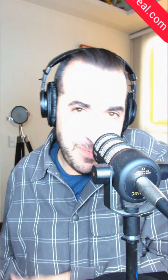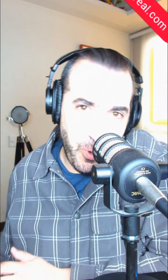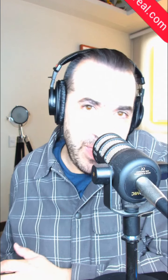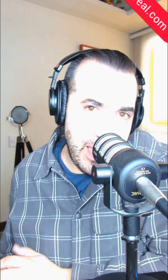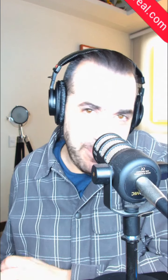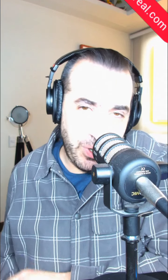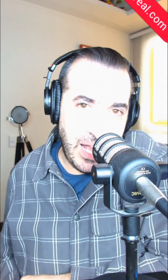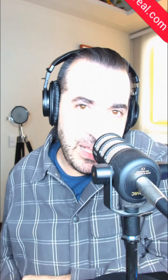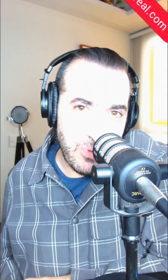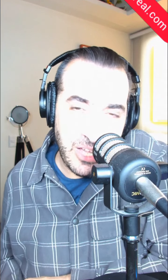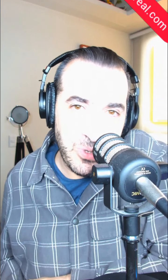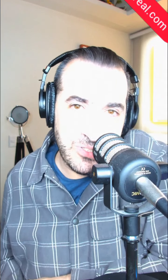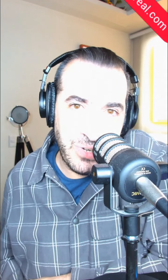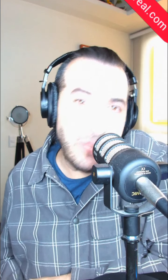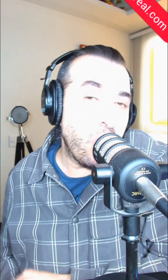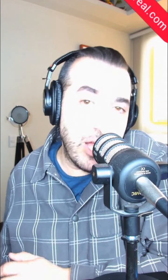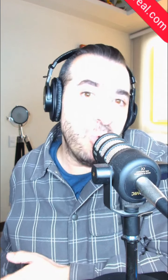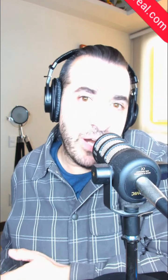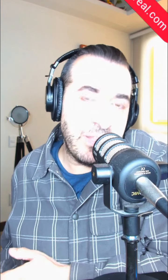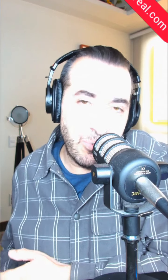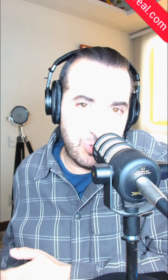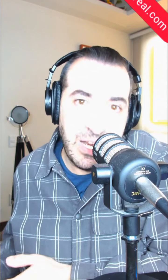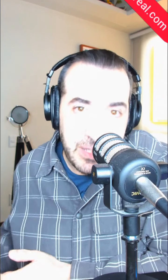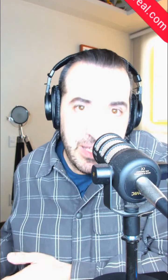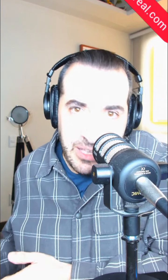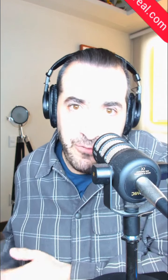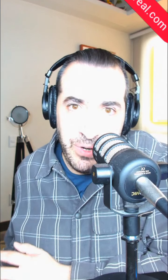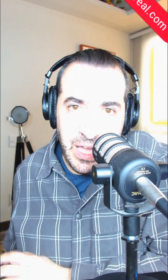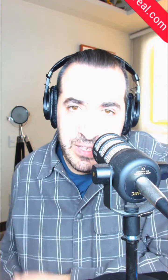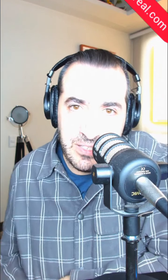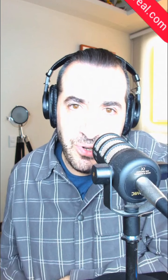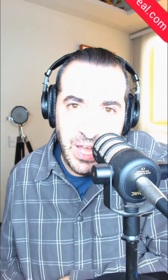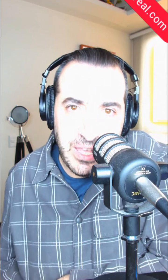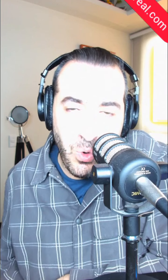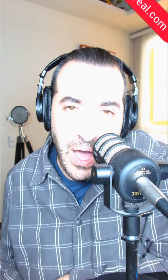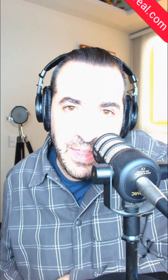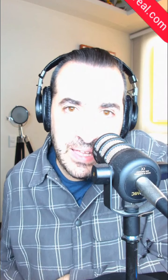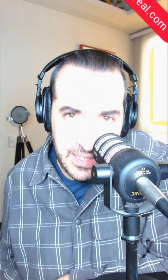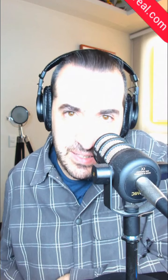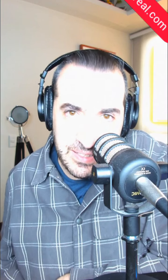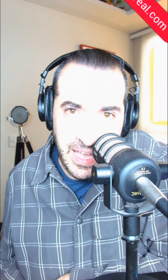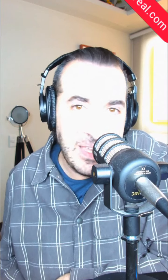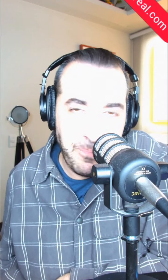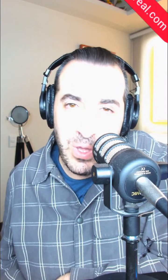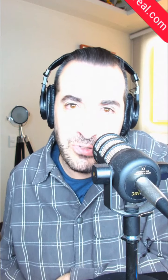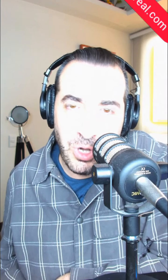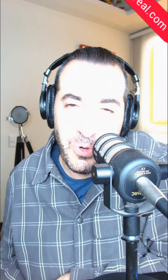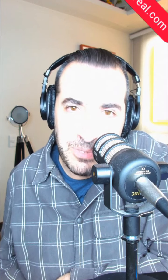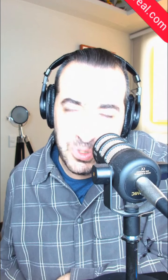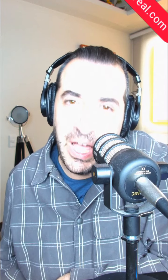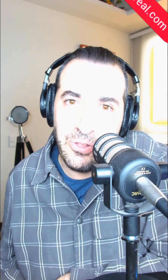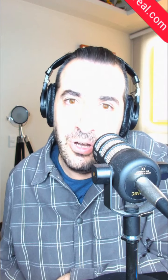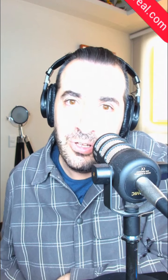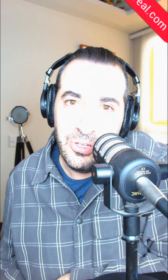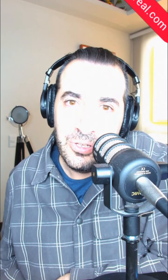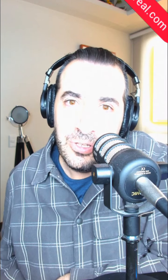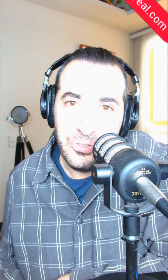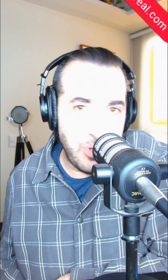Si se puede ir porque alguien lo está cuestionando, en lugar de demostrar que fue una decisión adecuada que se haya puesto como